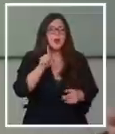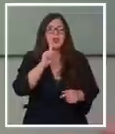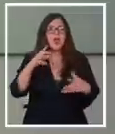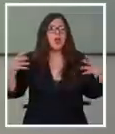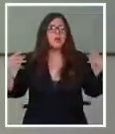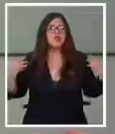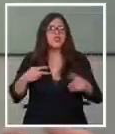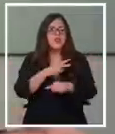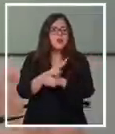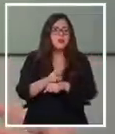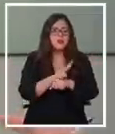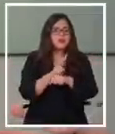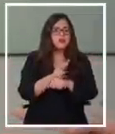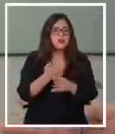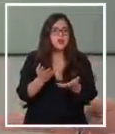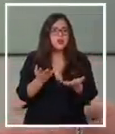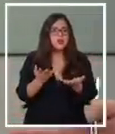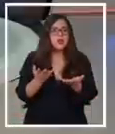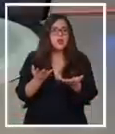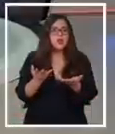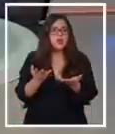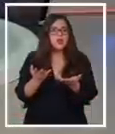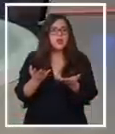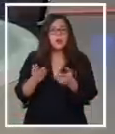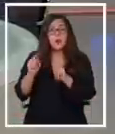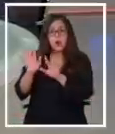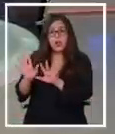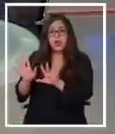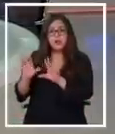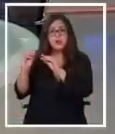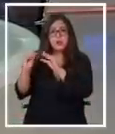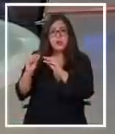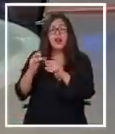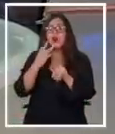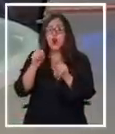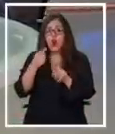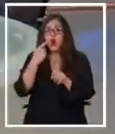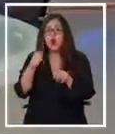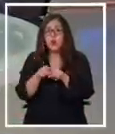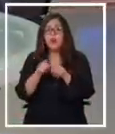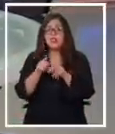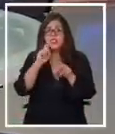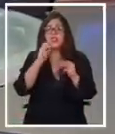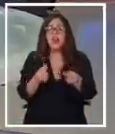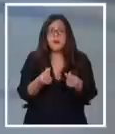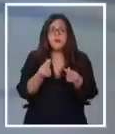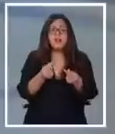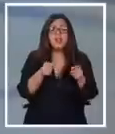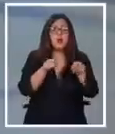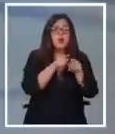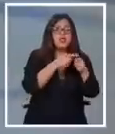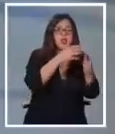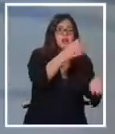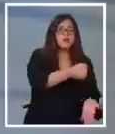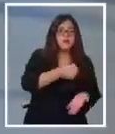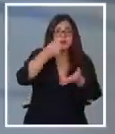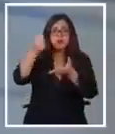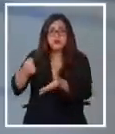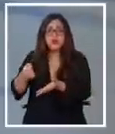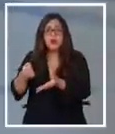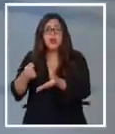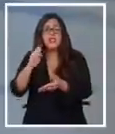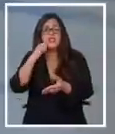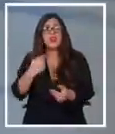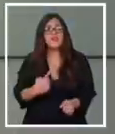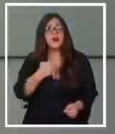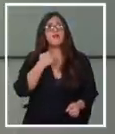transitoriamente mientras estamos hablando de recursos los traslade van a ser a un impacto muy grande en el mercado